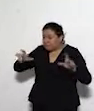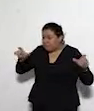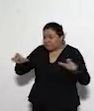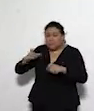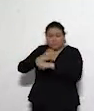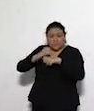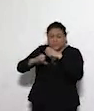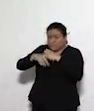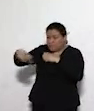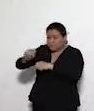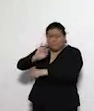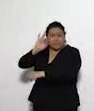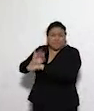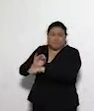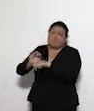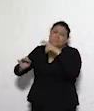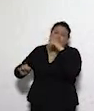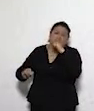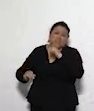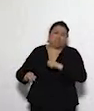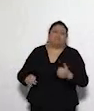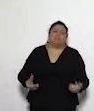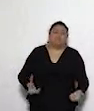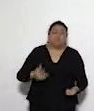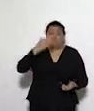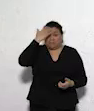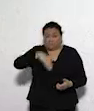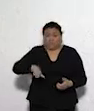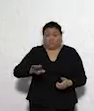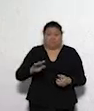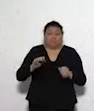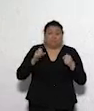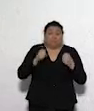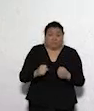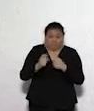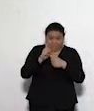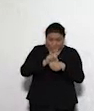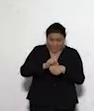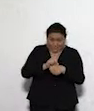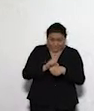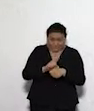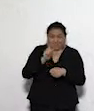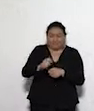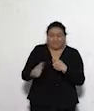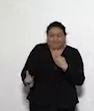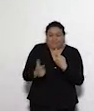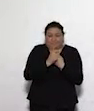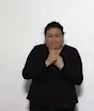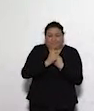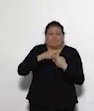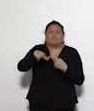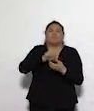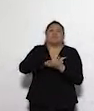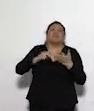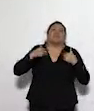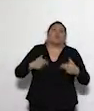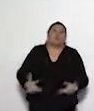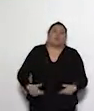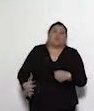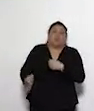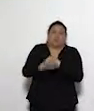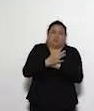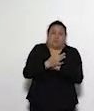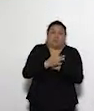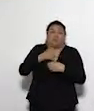patrimonio. La seguridad es un derecho humano y es, a la vez, una condición necesaria para que se